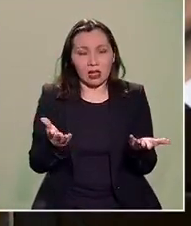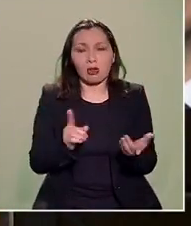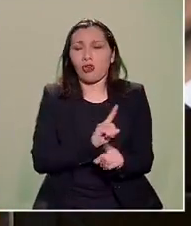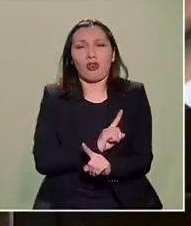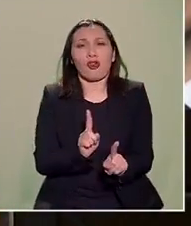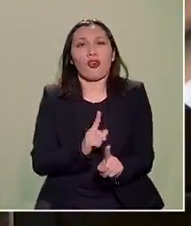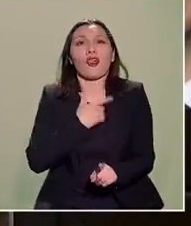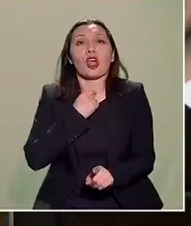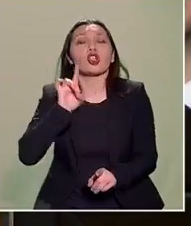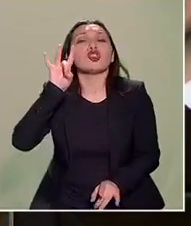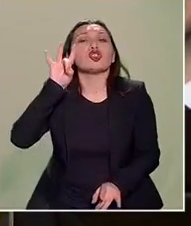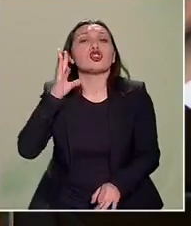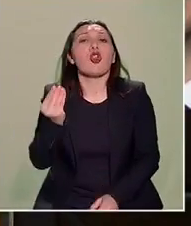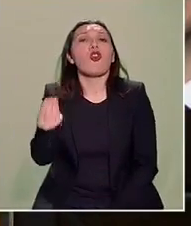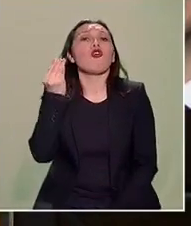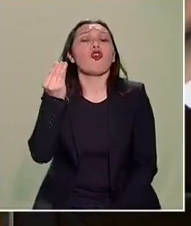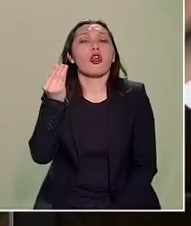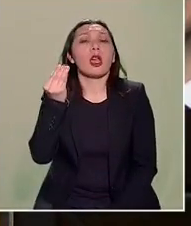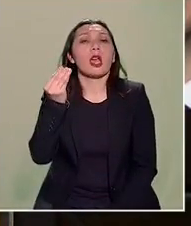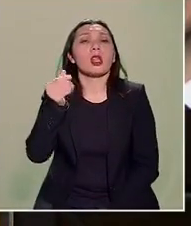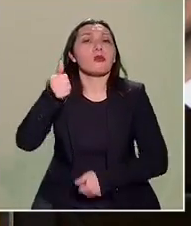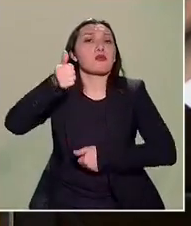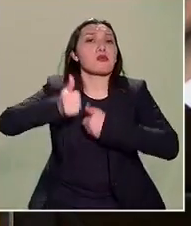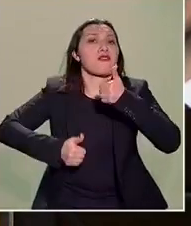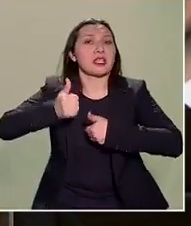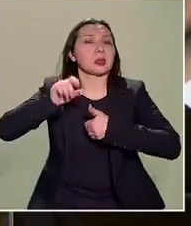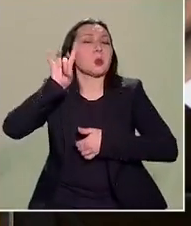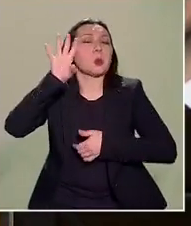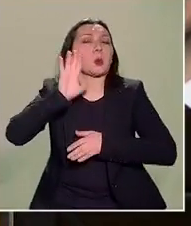queremos sólo buenos profesionales